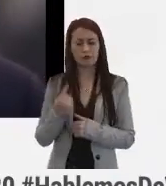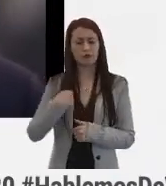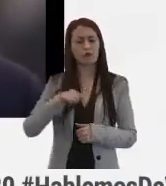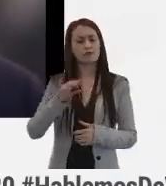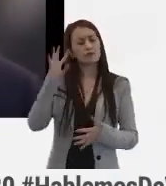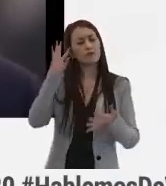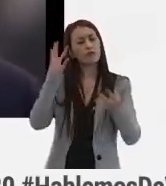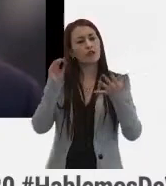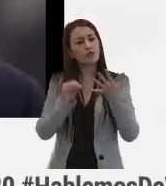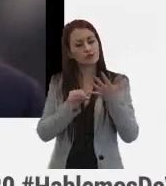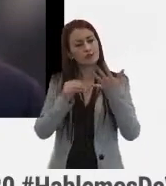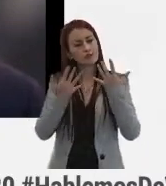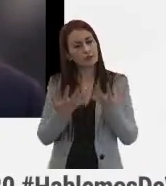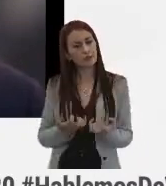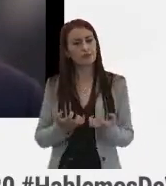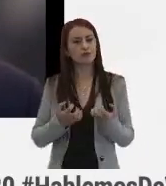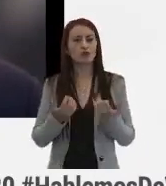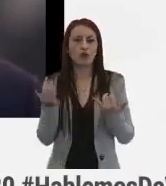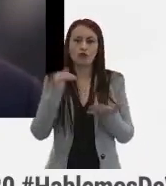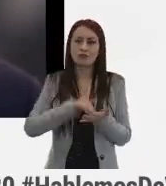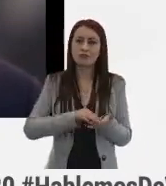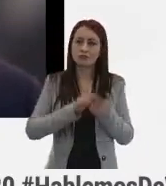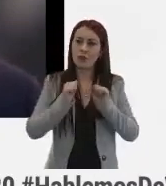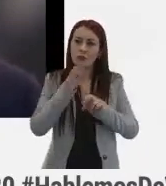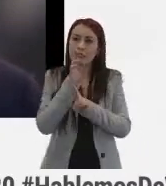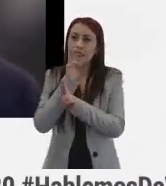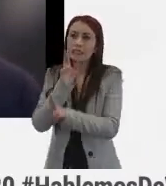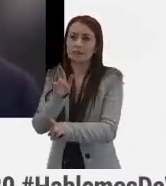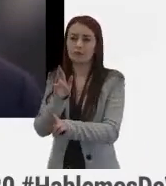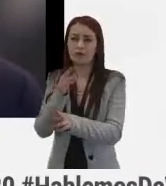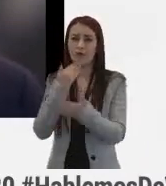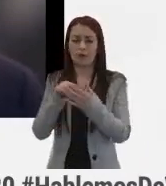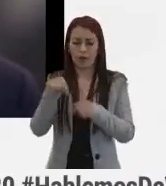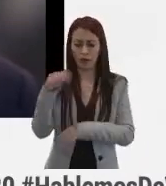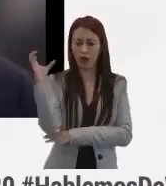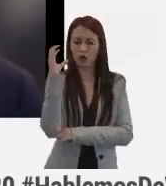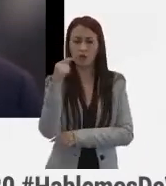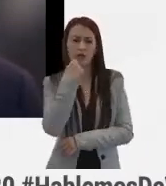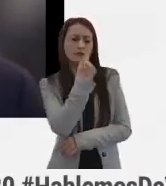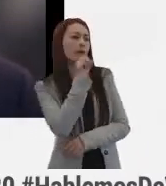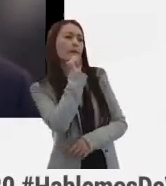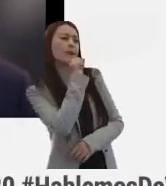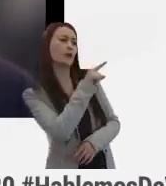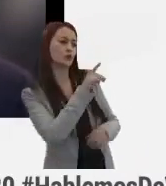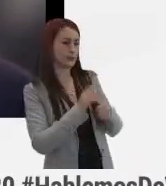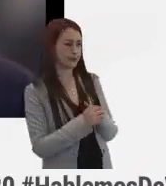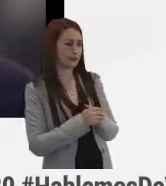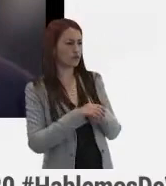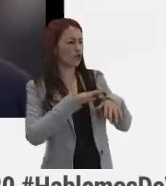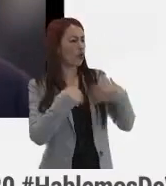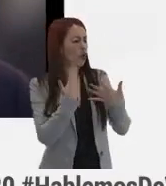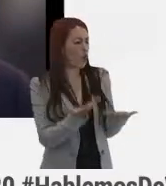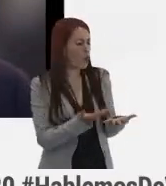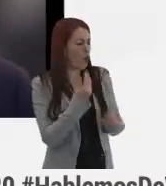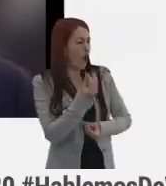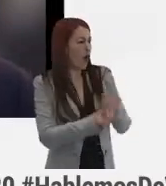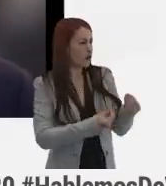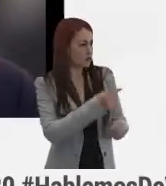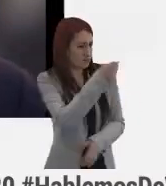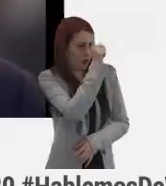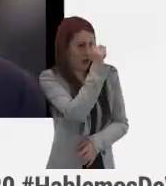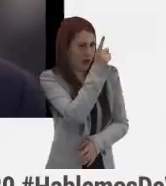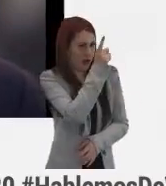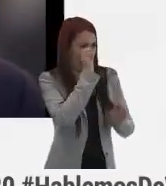sirve de respuesta cuando muchos aquí en Colombia me preguntan, cómo gestionó Alemania